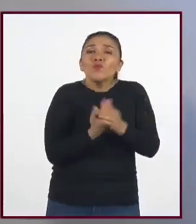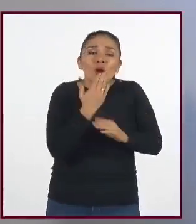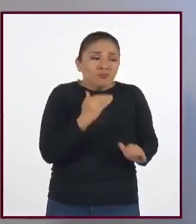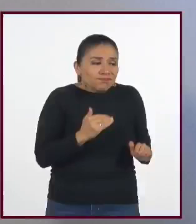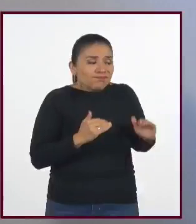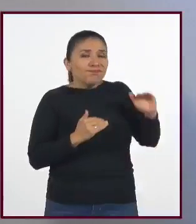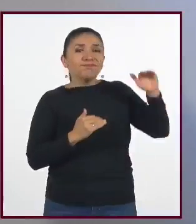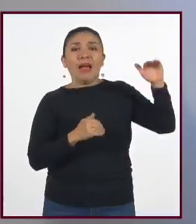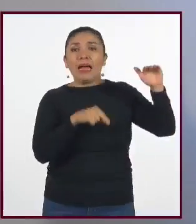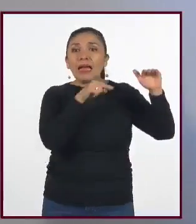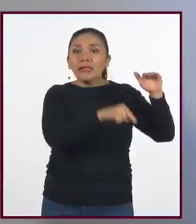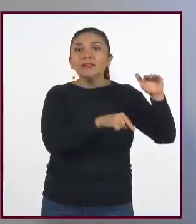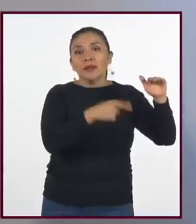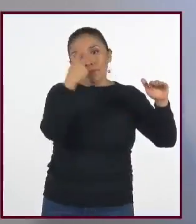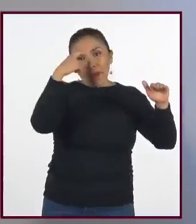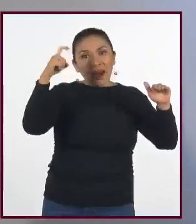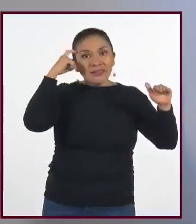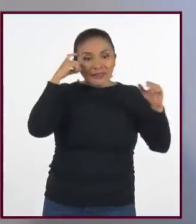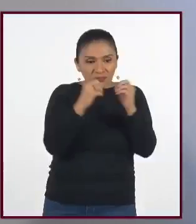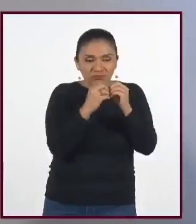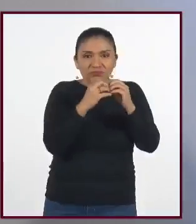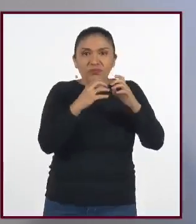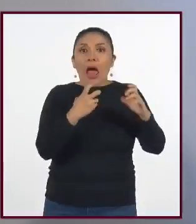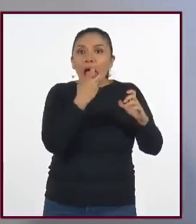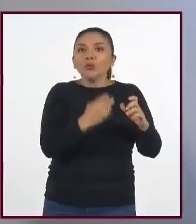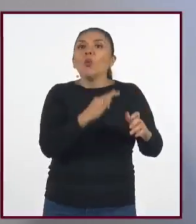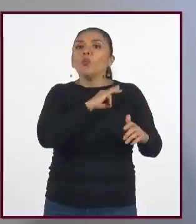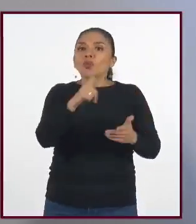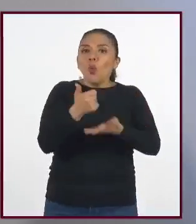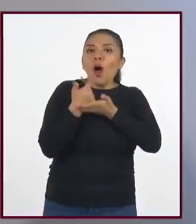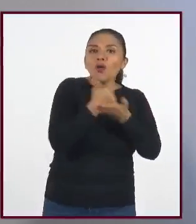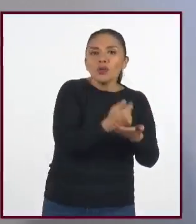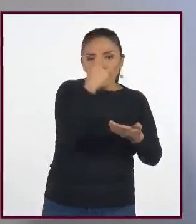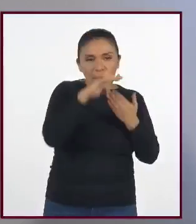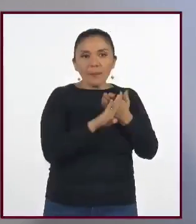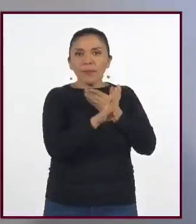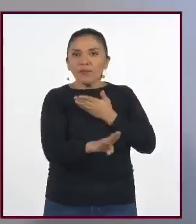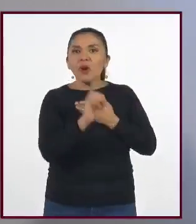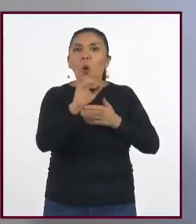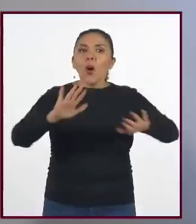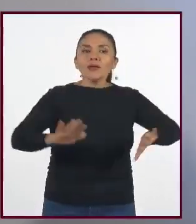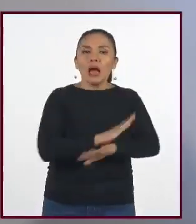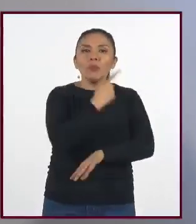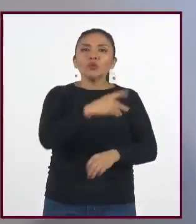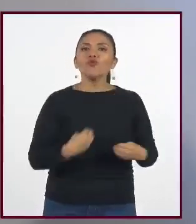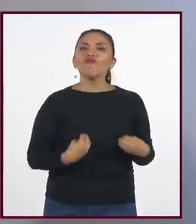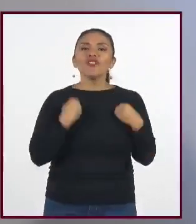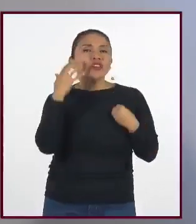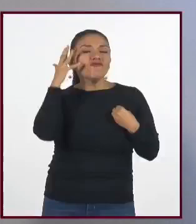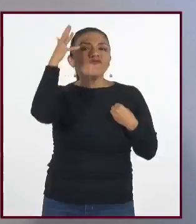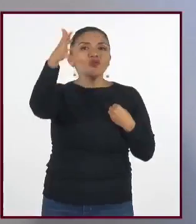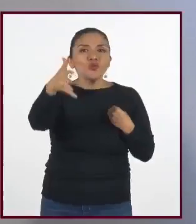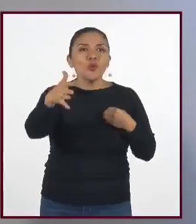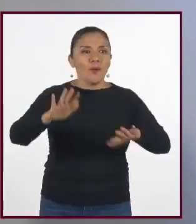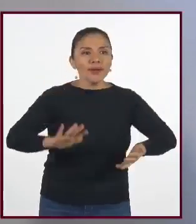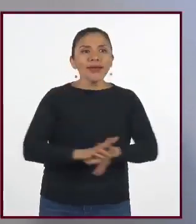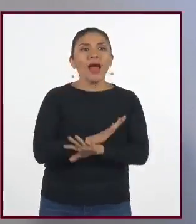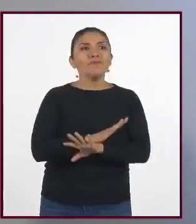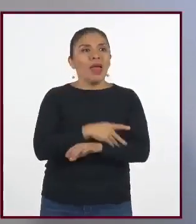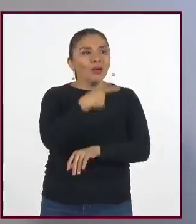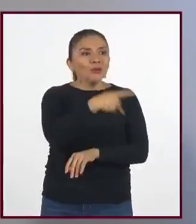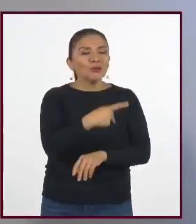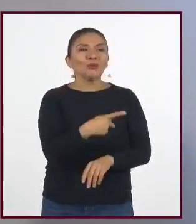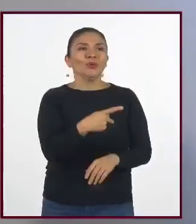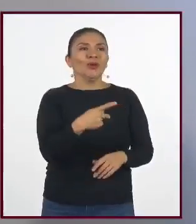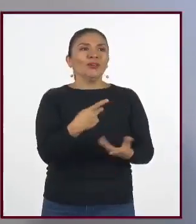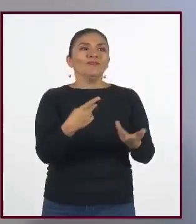platicábamos en el neurodesarrollo, podemos prevenir y podemos cambiar las trayectorias y cambiar el futuro y